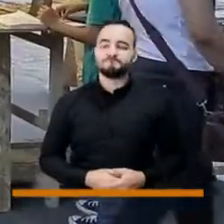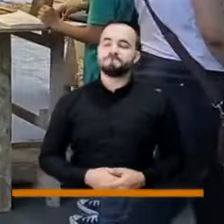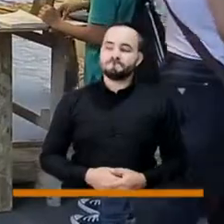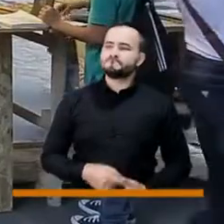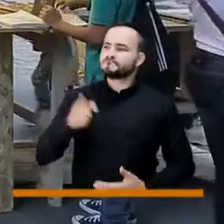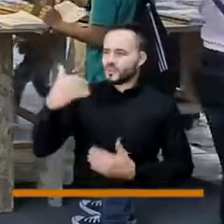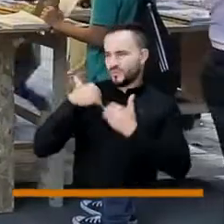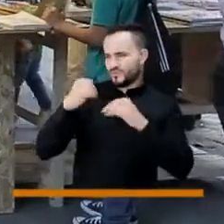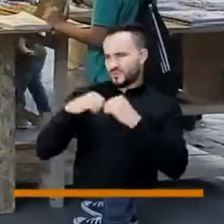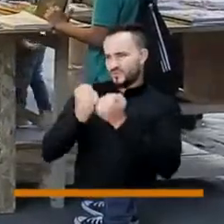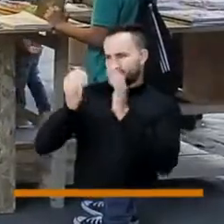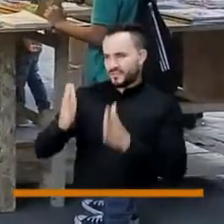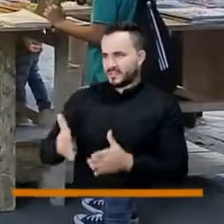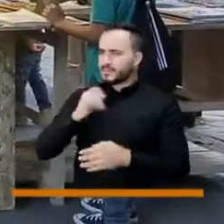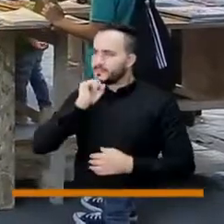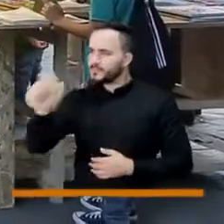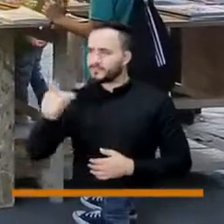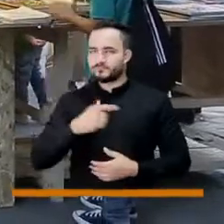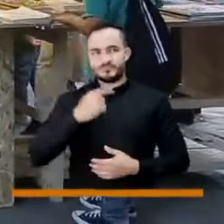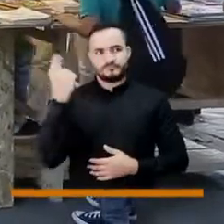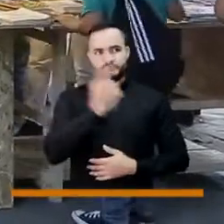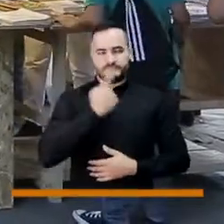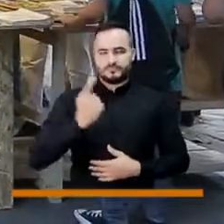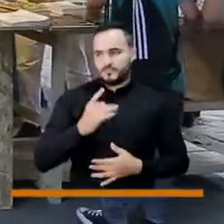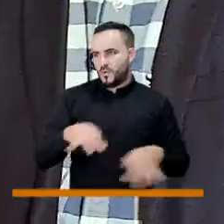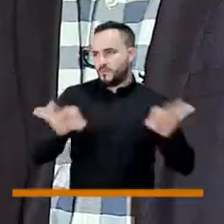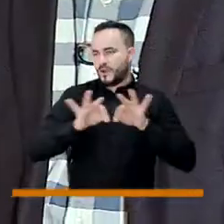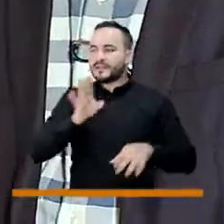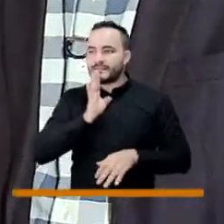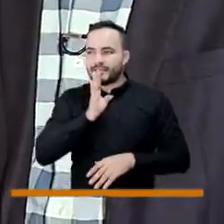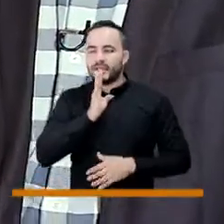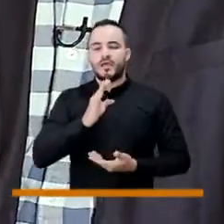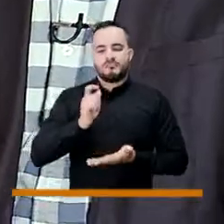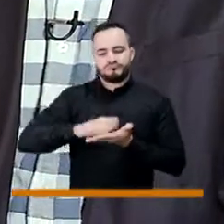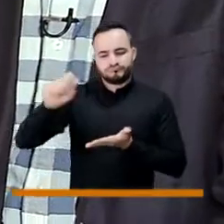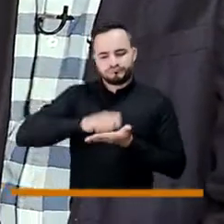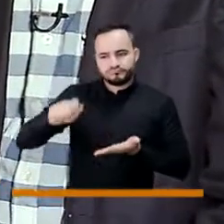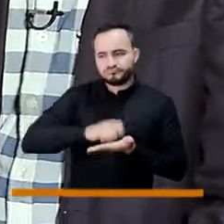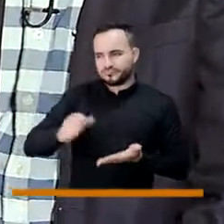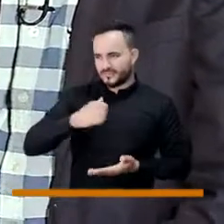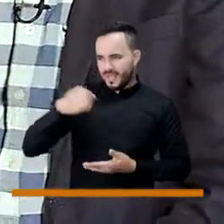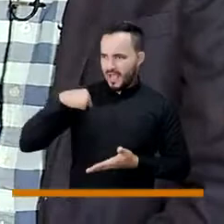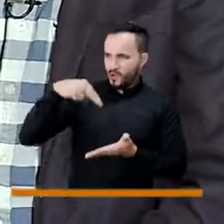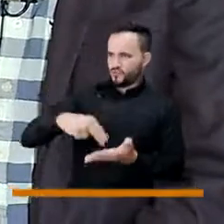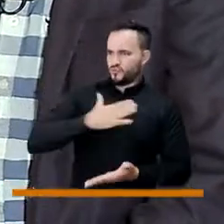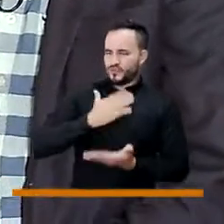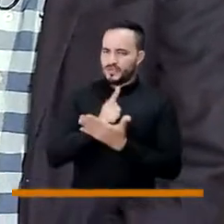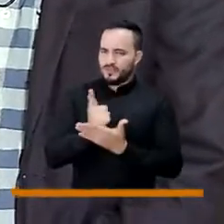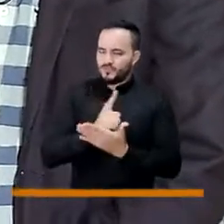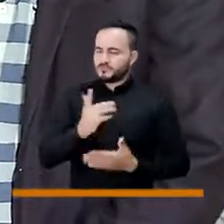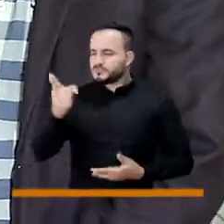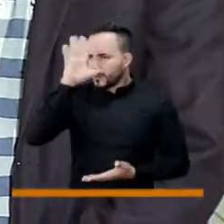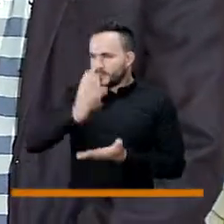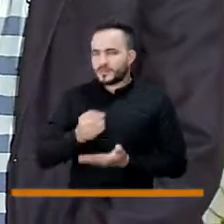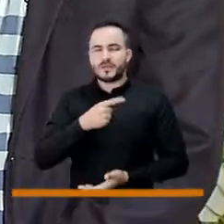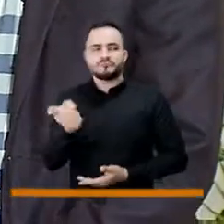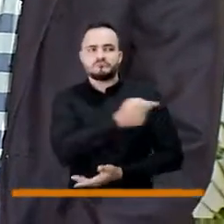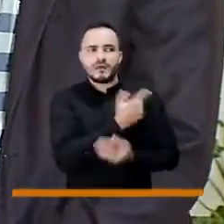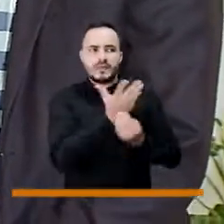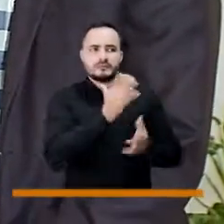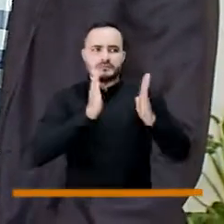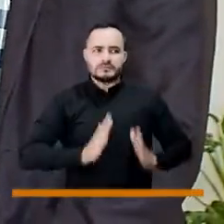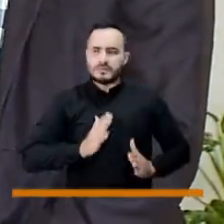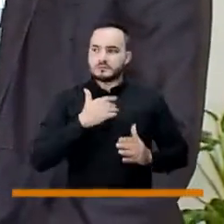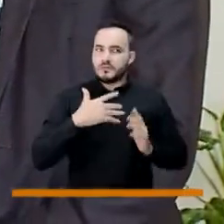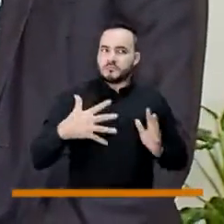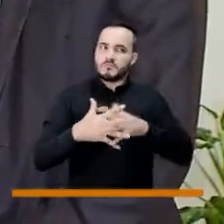los escritores son el eje central de la Fiesta del Libro. ¿Qué opina usted de los artistas que se vinculan y los que